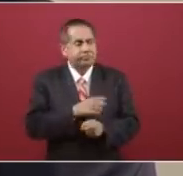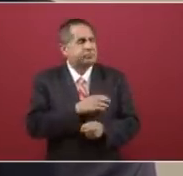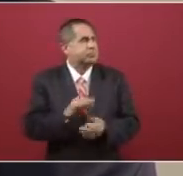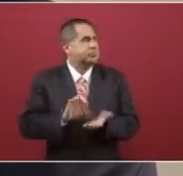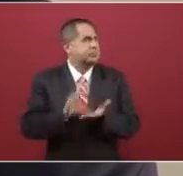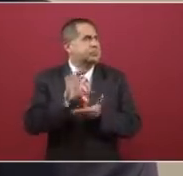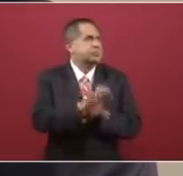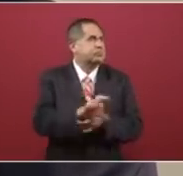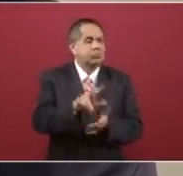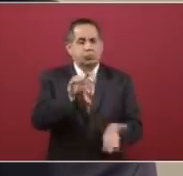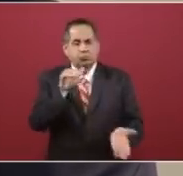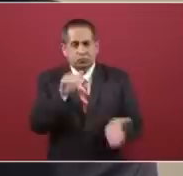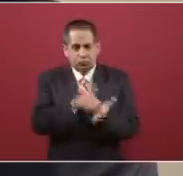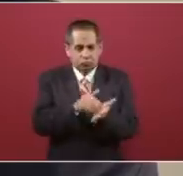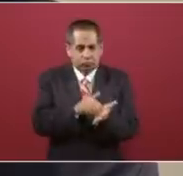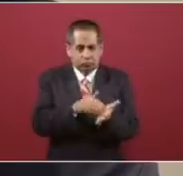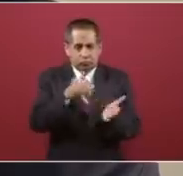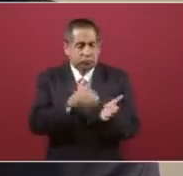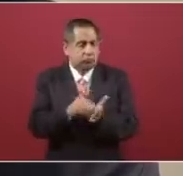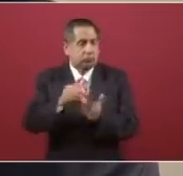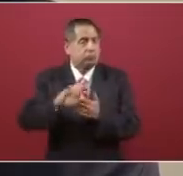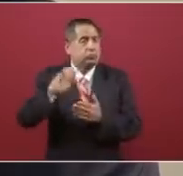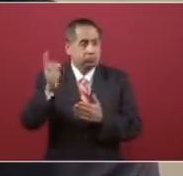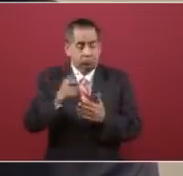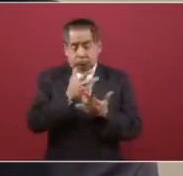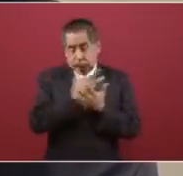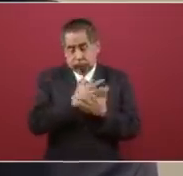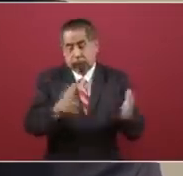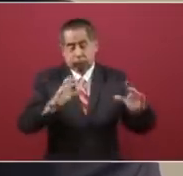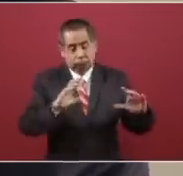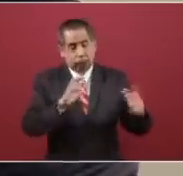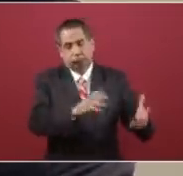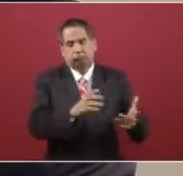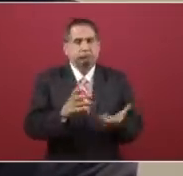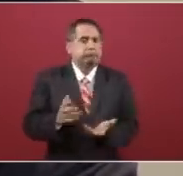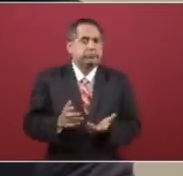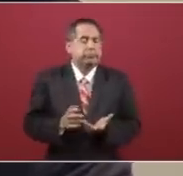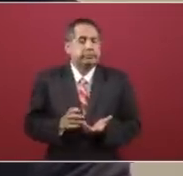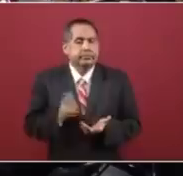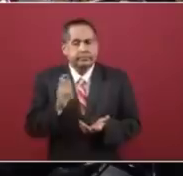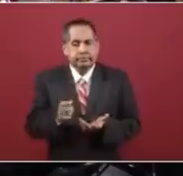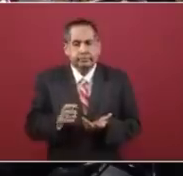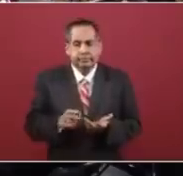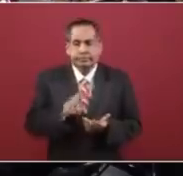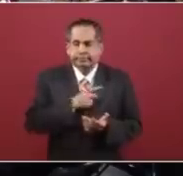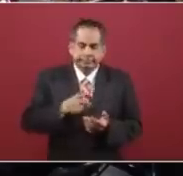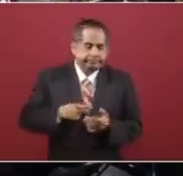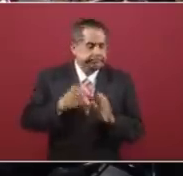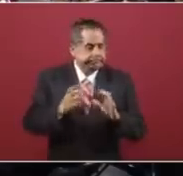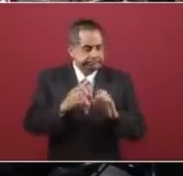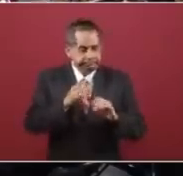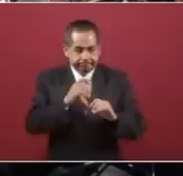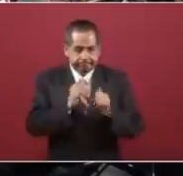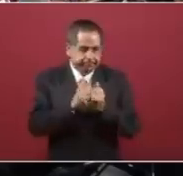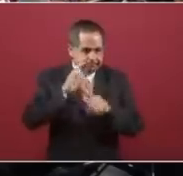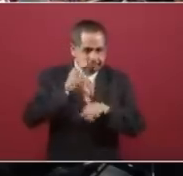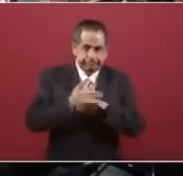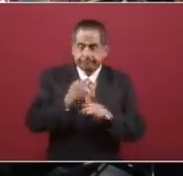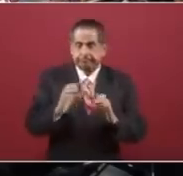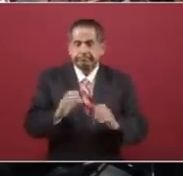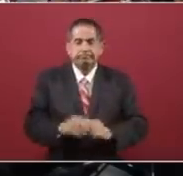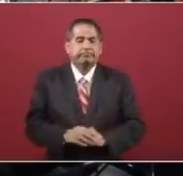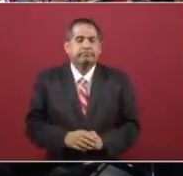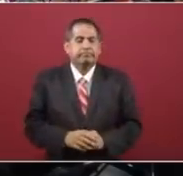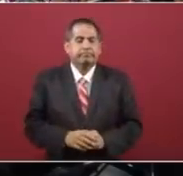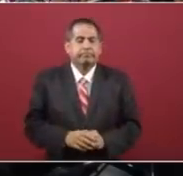alrededor de 8,000 millones de dólares. Entonces, tenemos que actuar con responsabilidad.